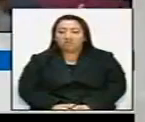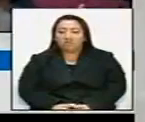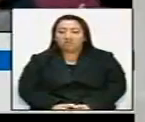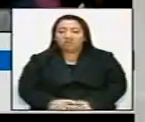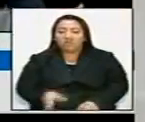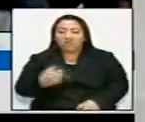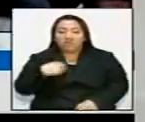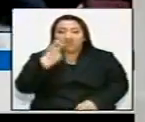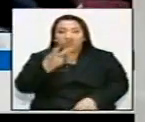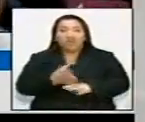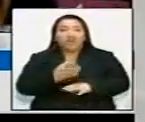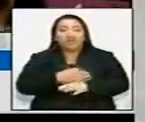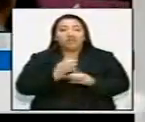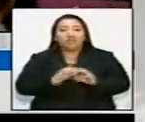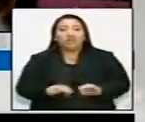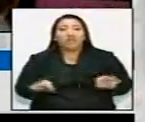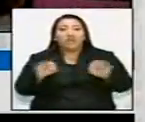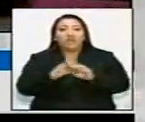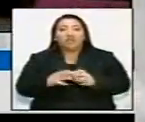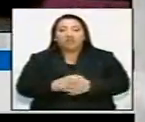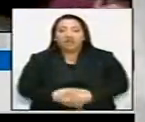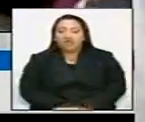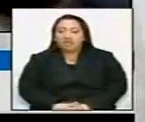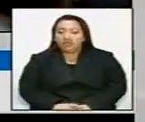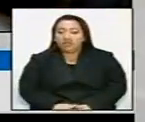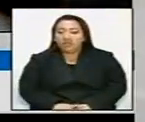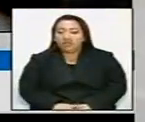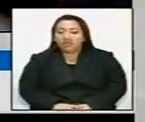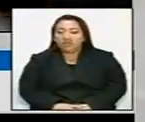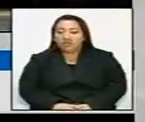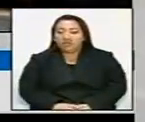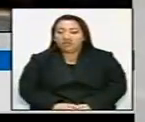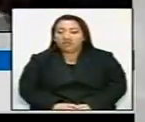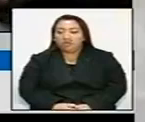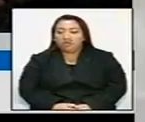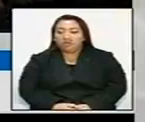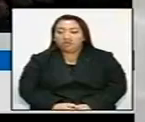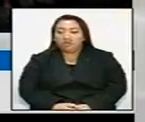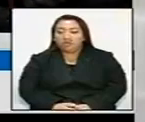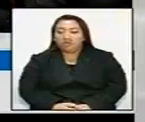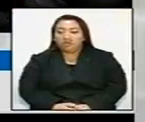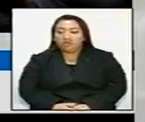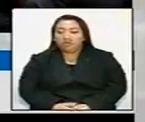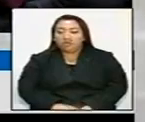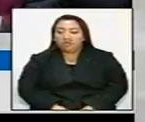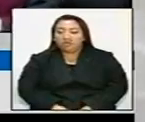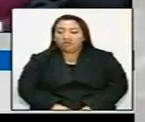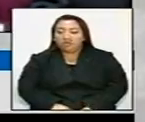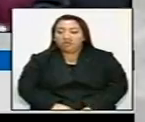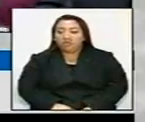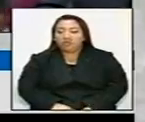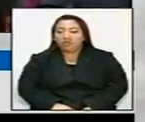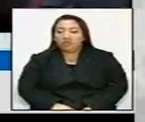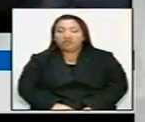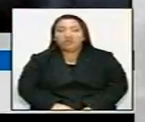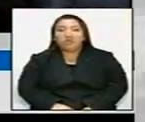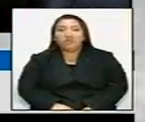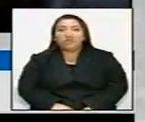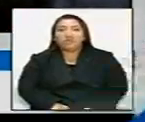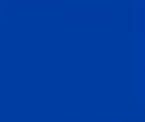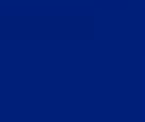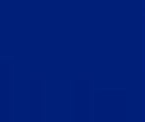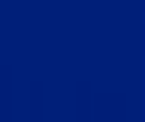Escuchamos el desarrollo de este importante, interesante foro Competitividad y Productividad organizado por la congresista Mercedes Araoz, y ha contado